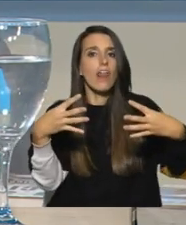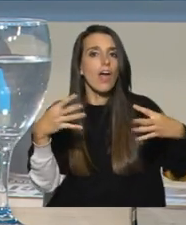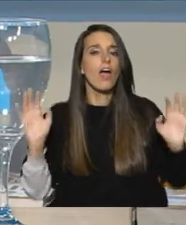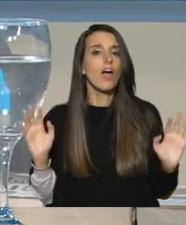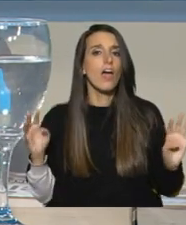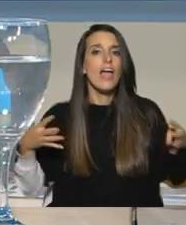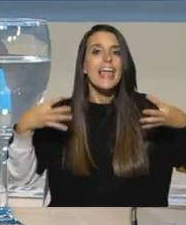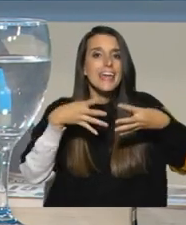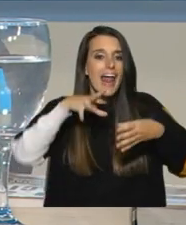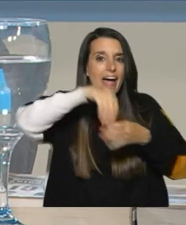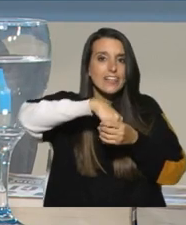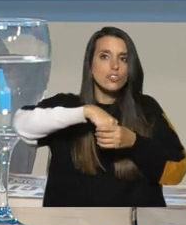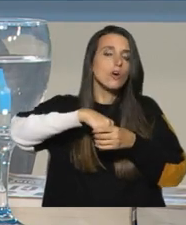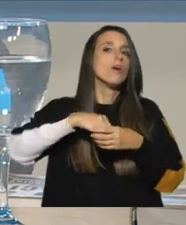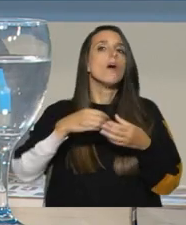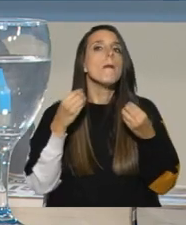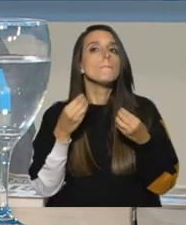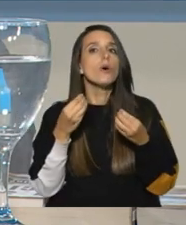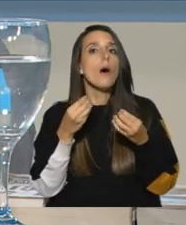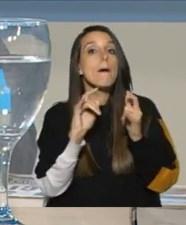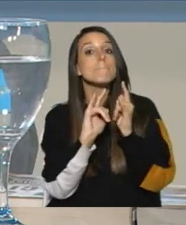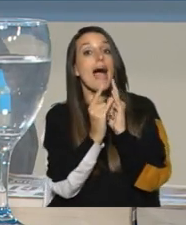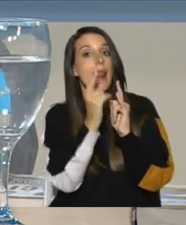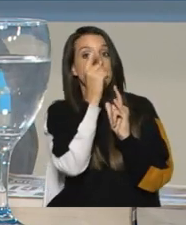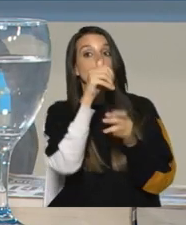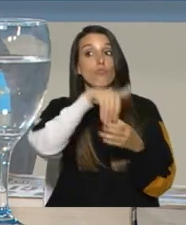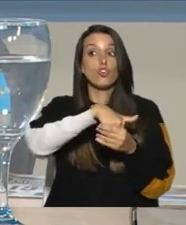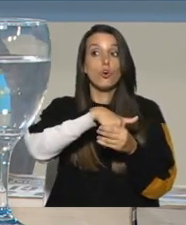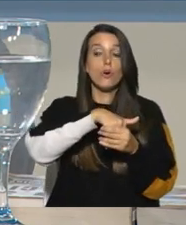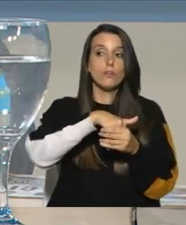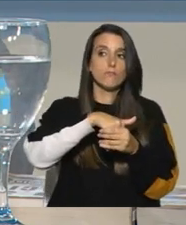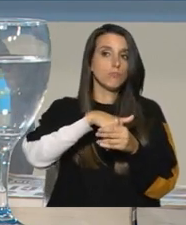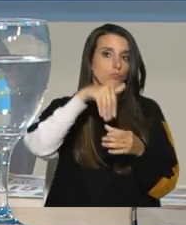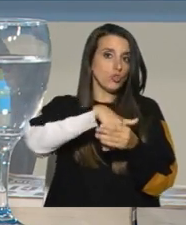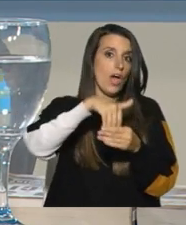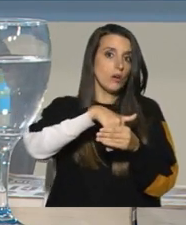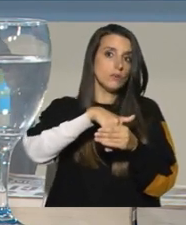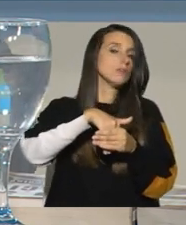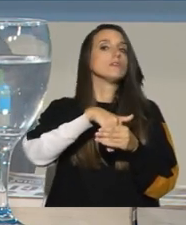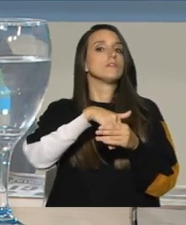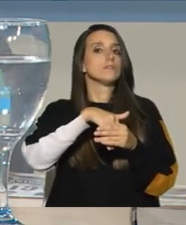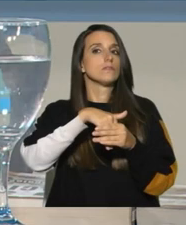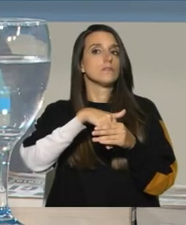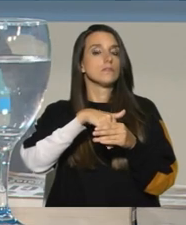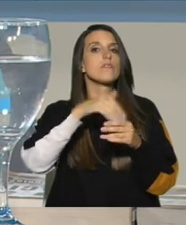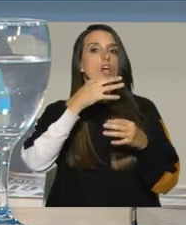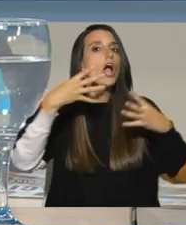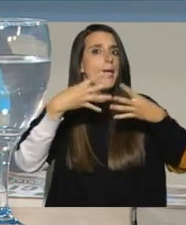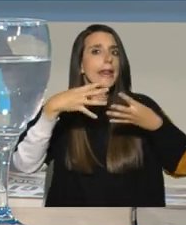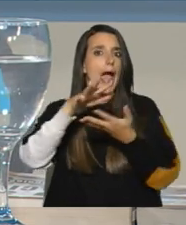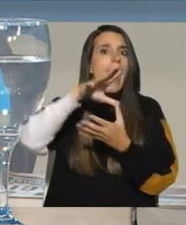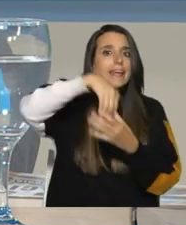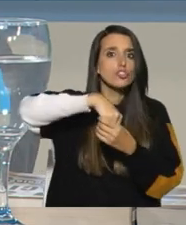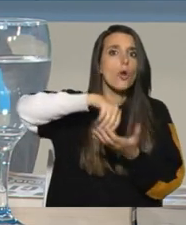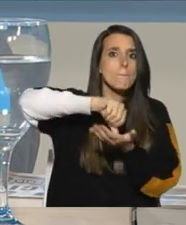Una guerra interna, por algo el Parlamento en su momento votó democráticamente el estado de guerra interno, y